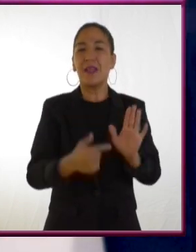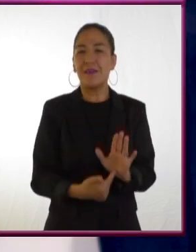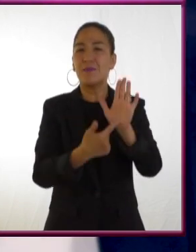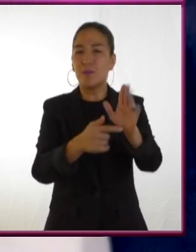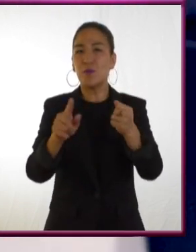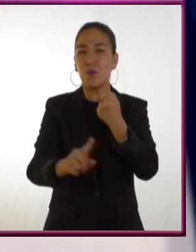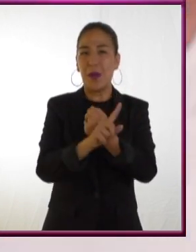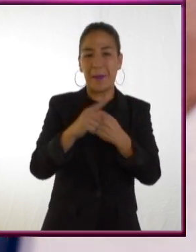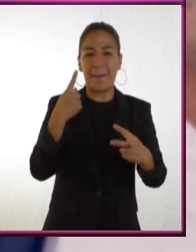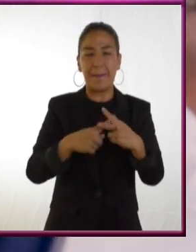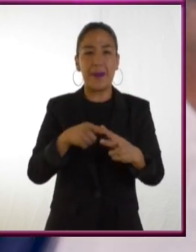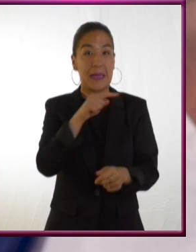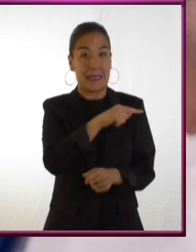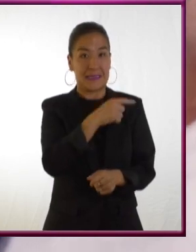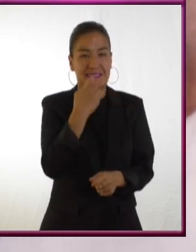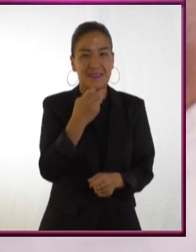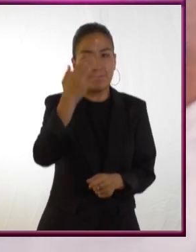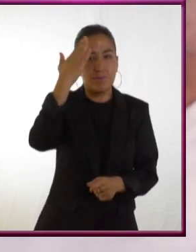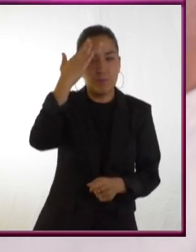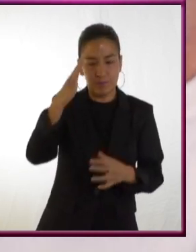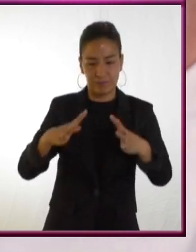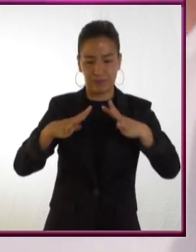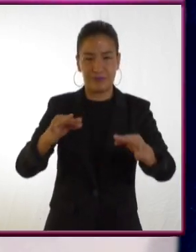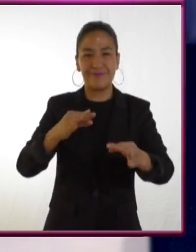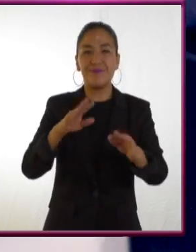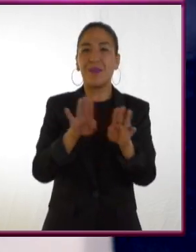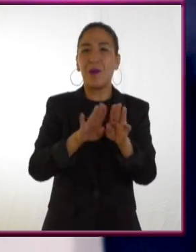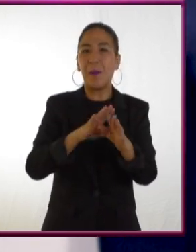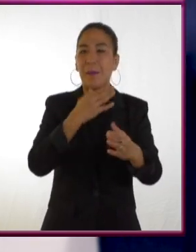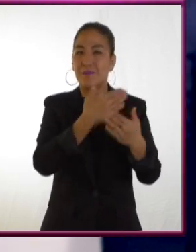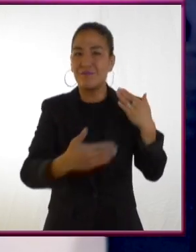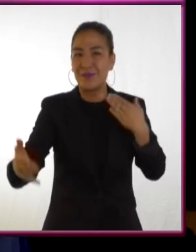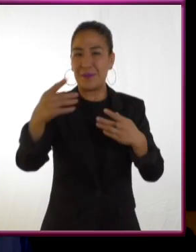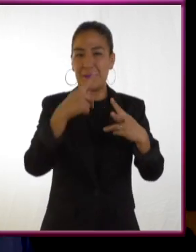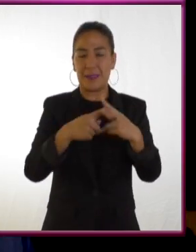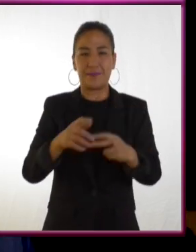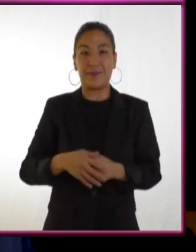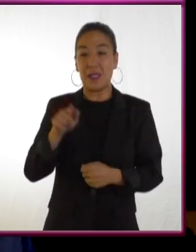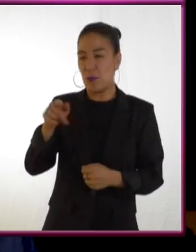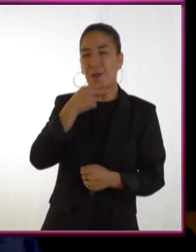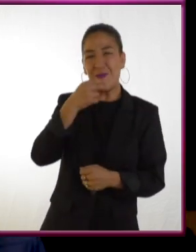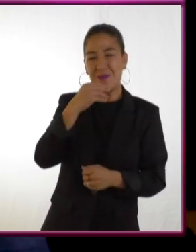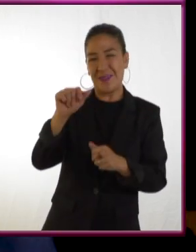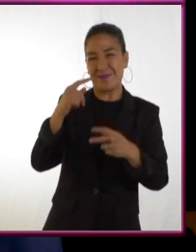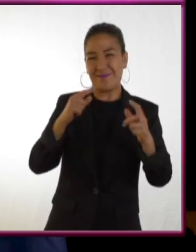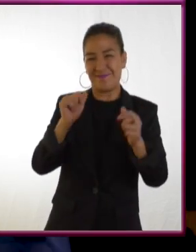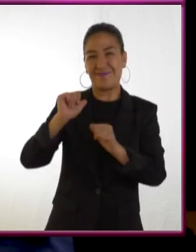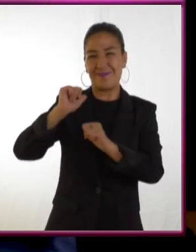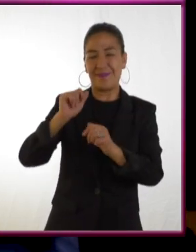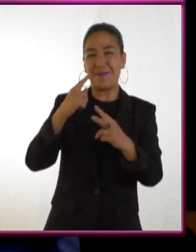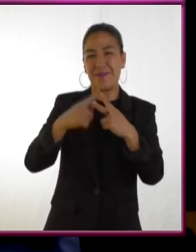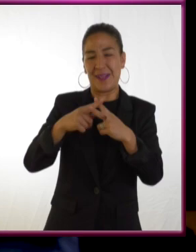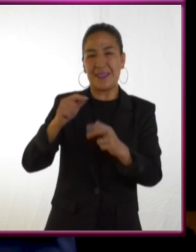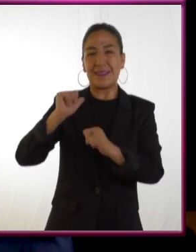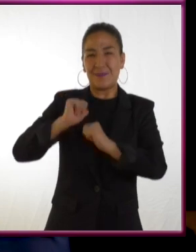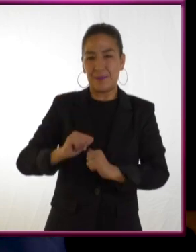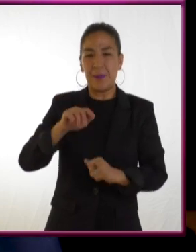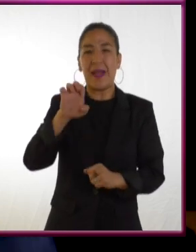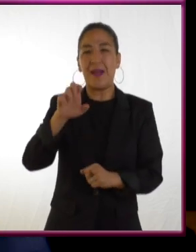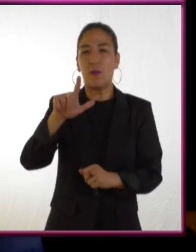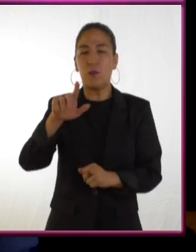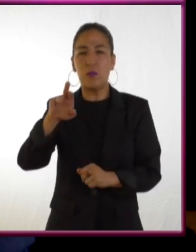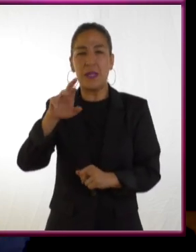de representar el problema porque fue la clave de todo. Verás, Euler se dio cuenta de que en este tipo de problemas no se